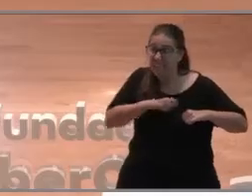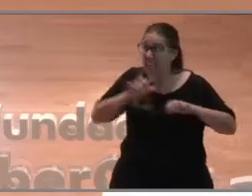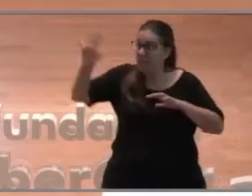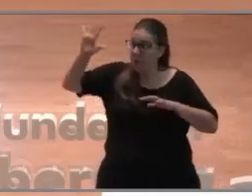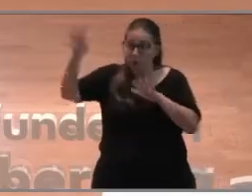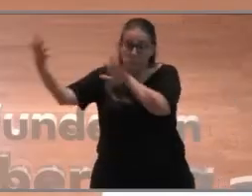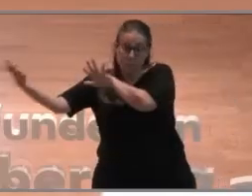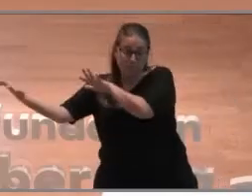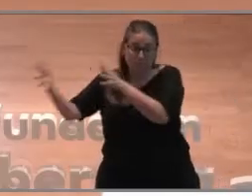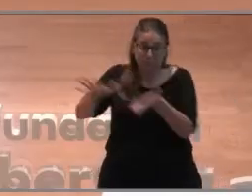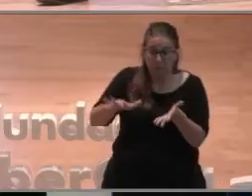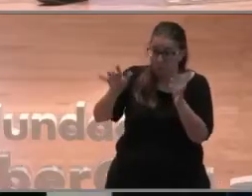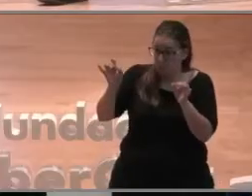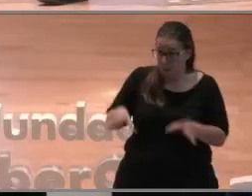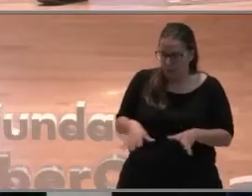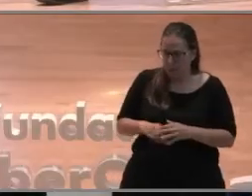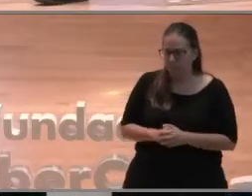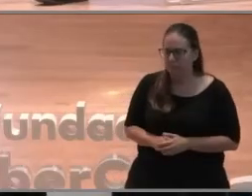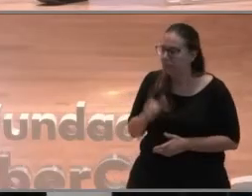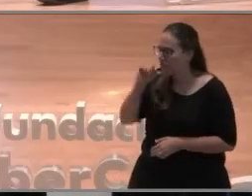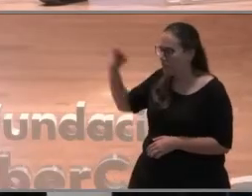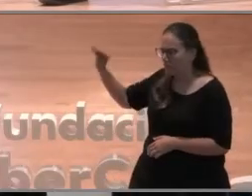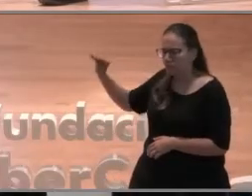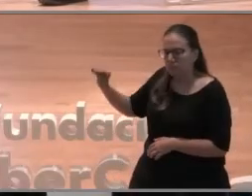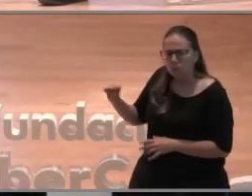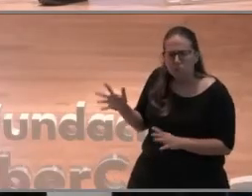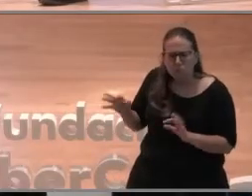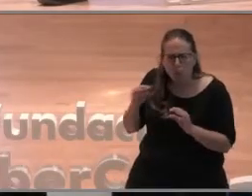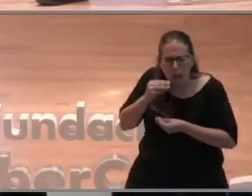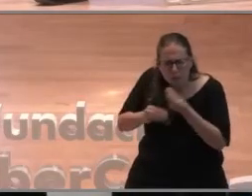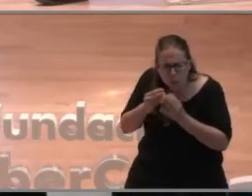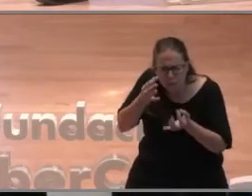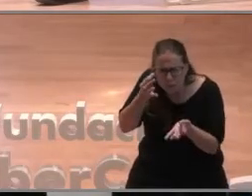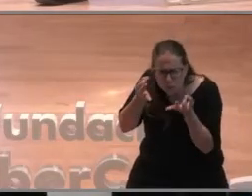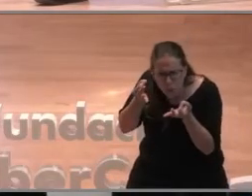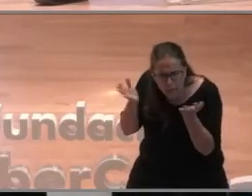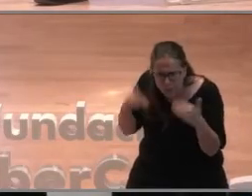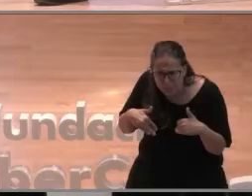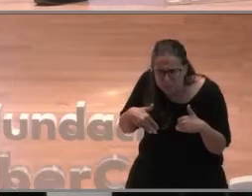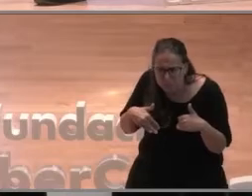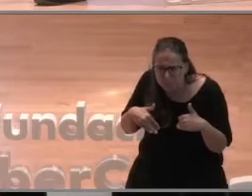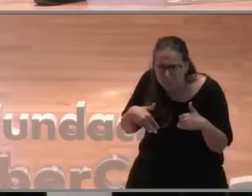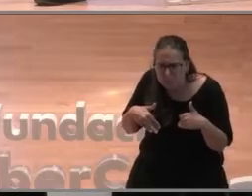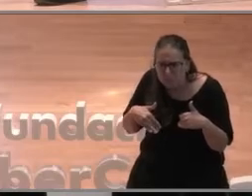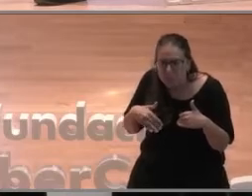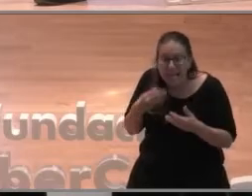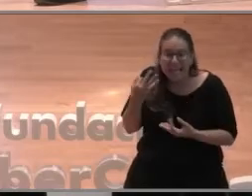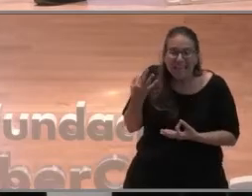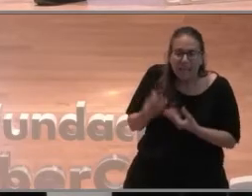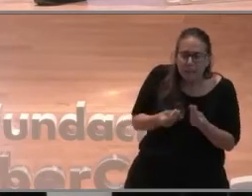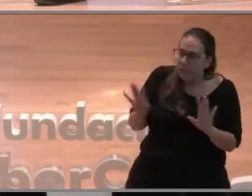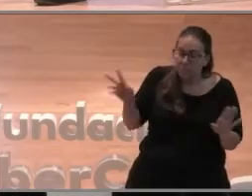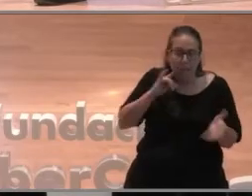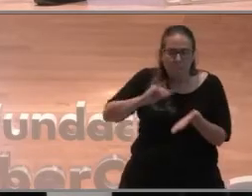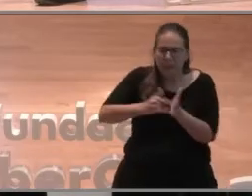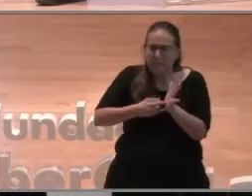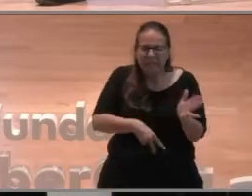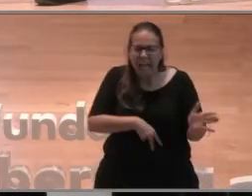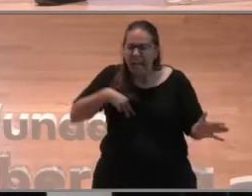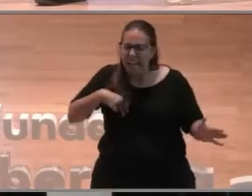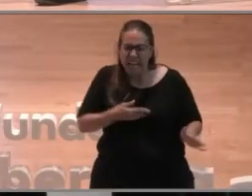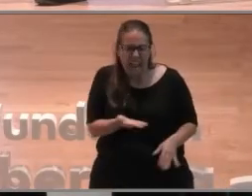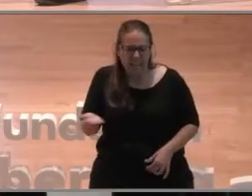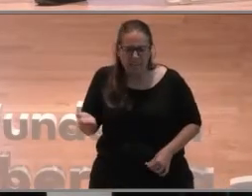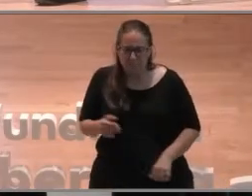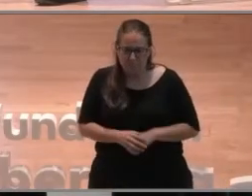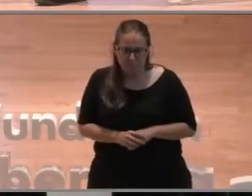nacional en general. ¿No hay entonces actuaciones concretas? O sea, de qué hacer. El plan es muy genérico, Vale. y